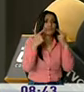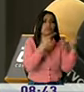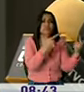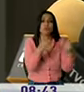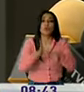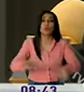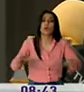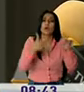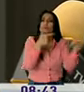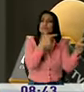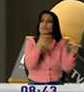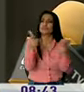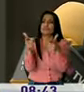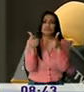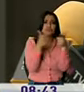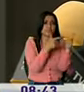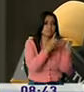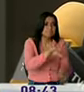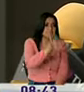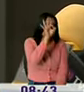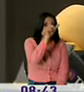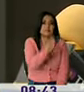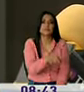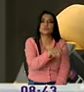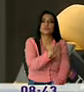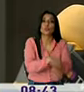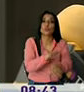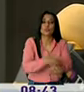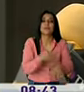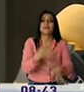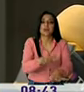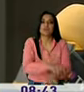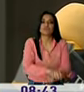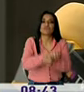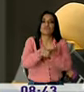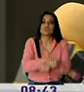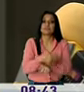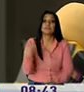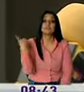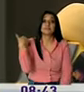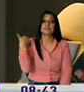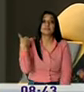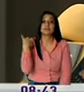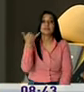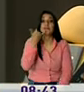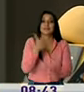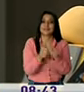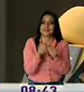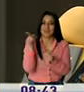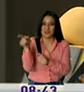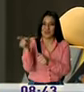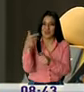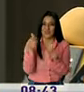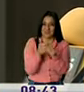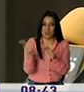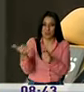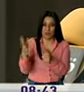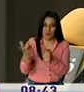sector, ubicando a uno de los sospechosos, el cual tenía en su poder el teléfono celular de la víctima,